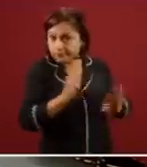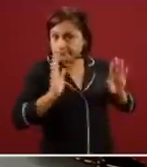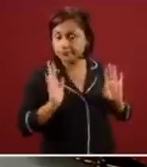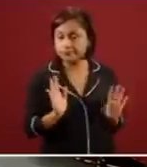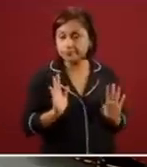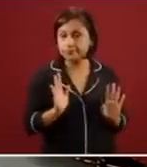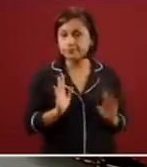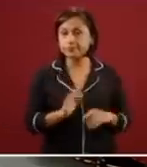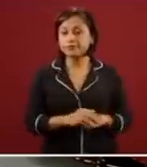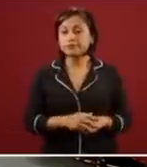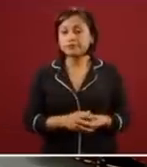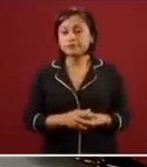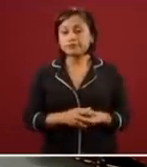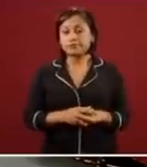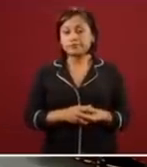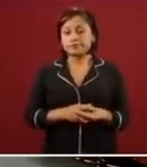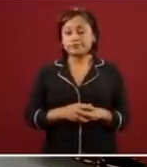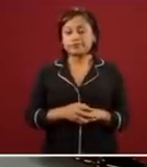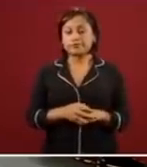la primera pregunta.